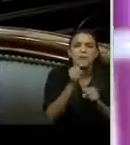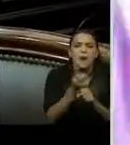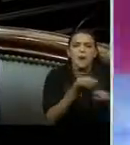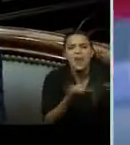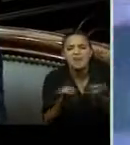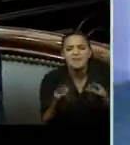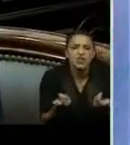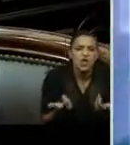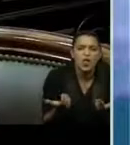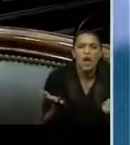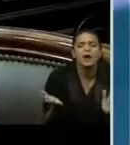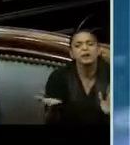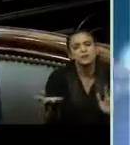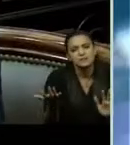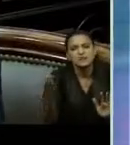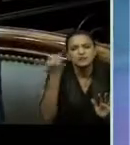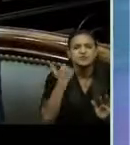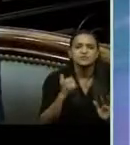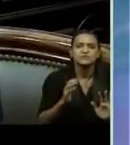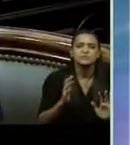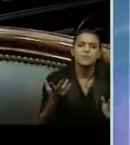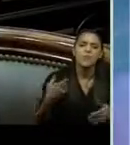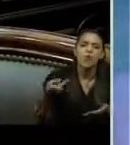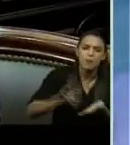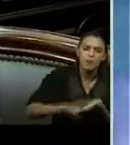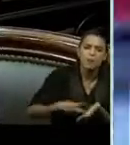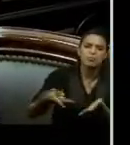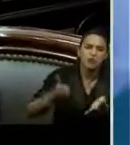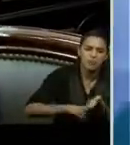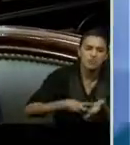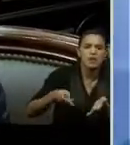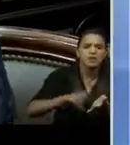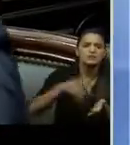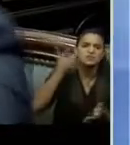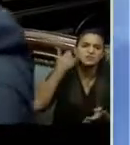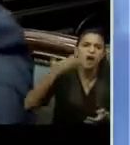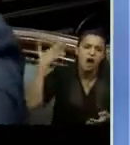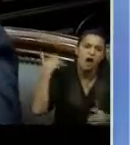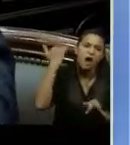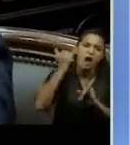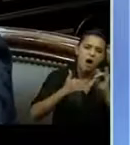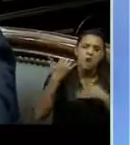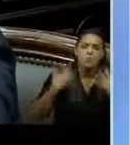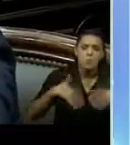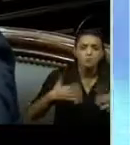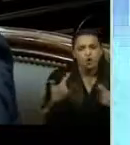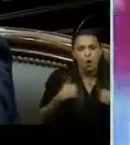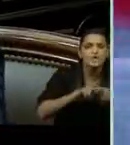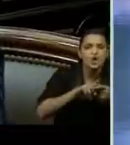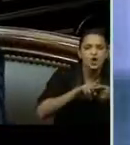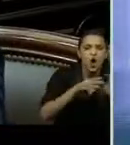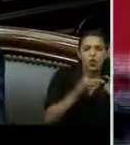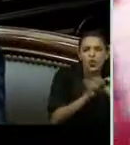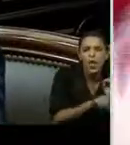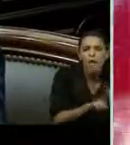una ley que necesita un pido un poco justo en los últimos años. Claro, sí, llama mucho la atención que justamente de San Juan no defiendan a